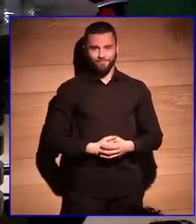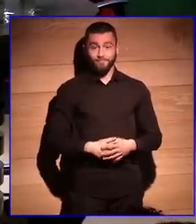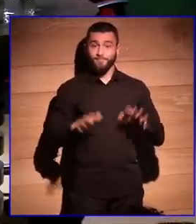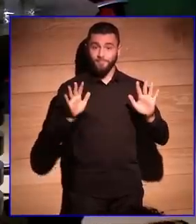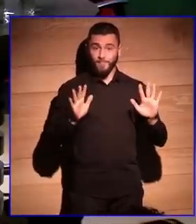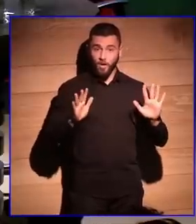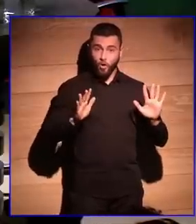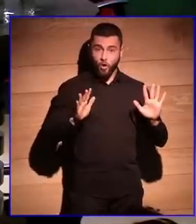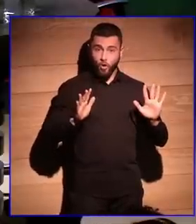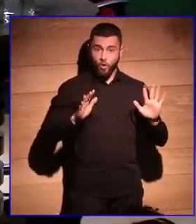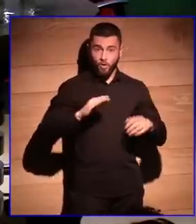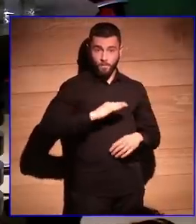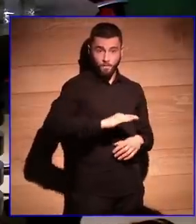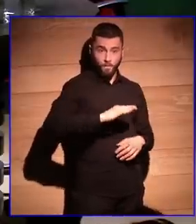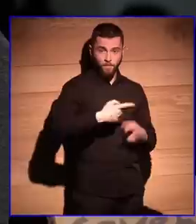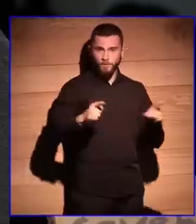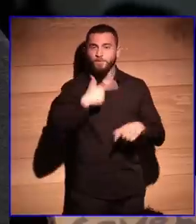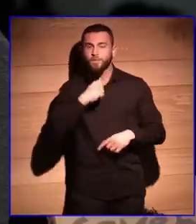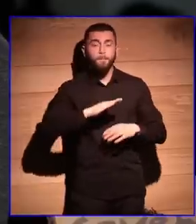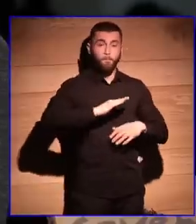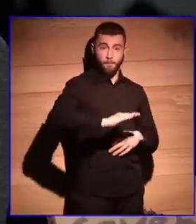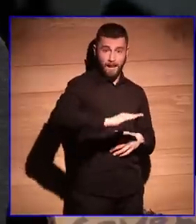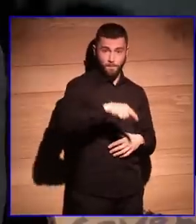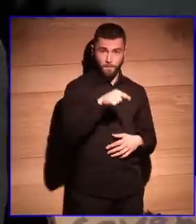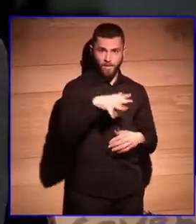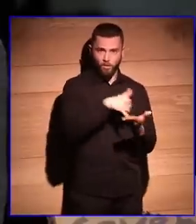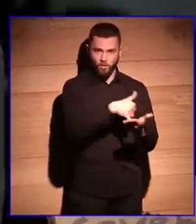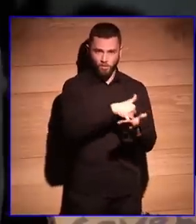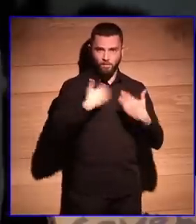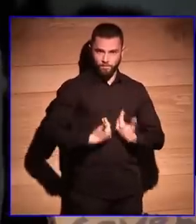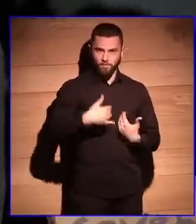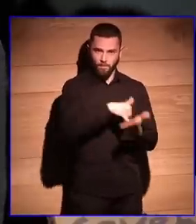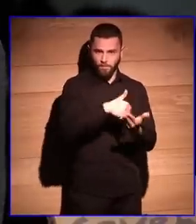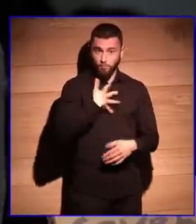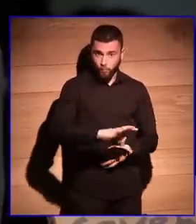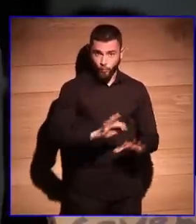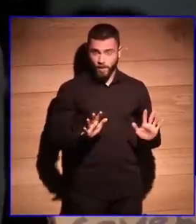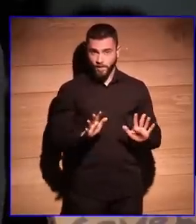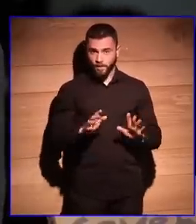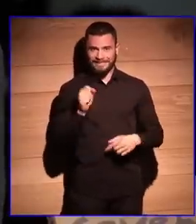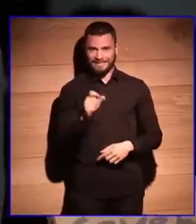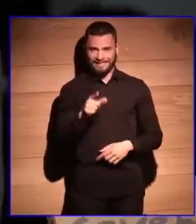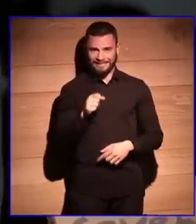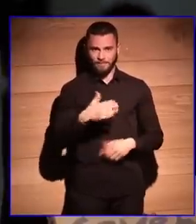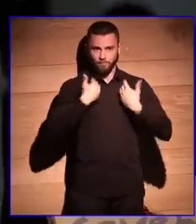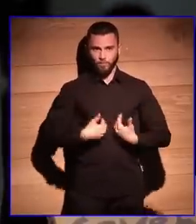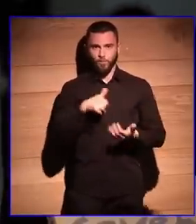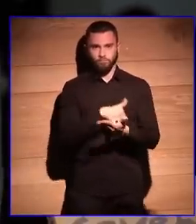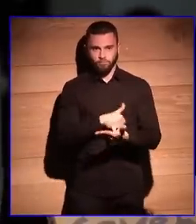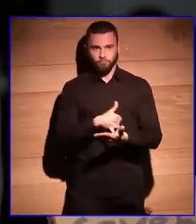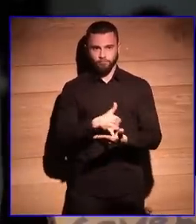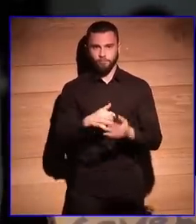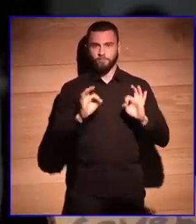Pero el malvado, melómano, que podría ser débil, y físicamente débil, que a menudo de hecho es físicamente débil y